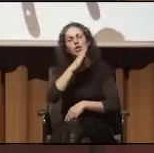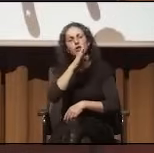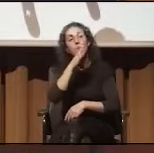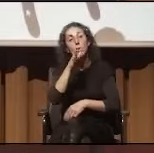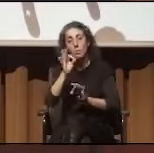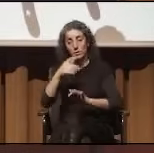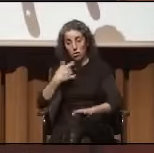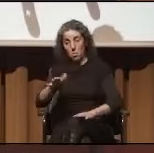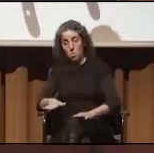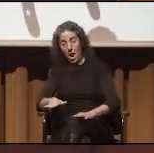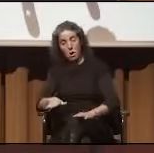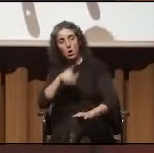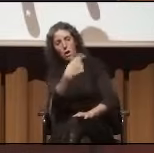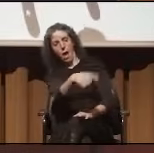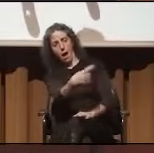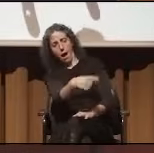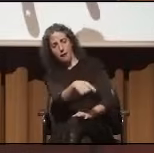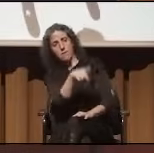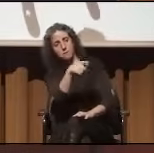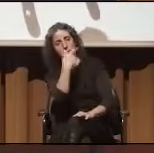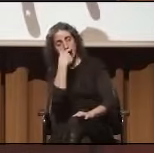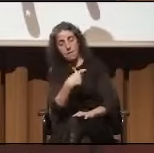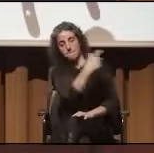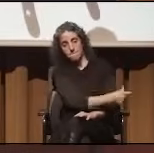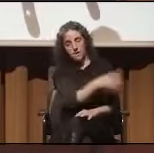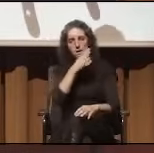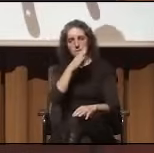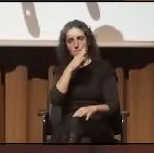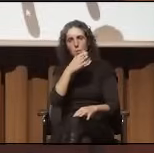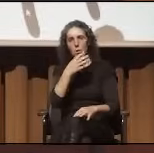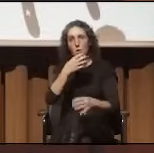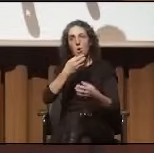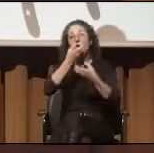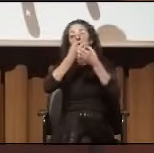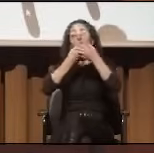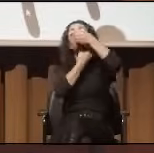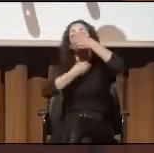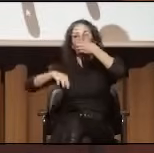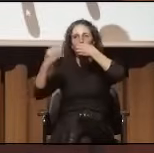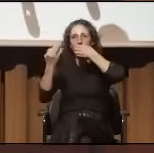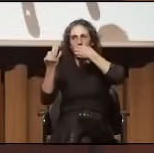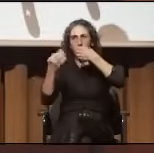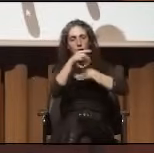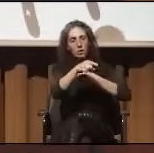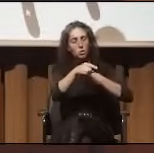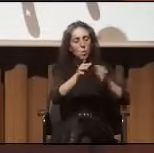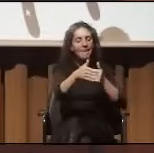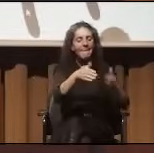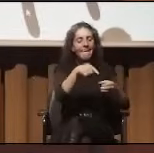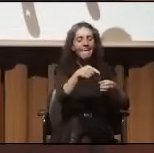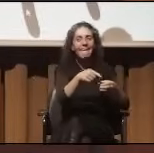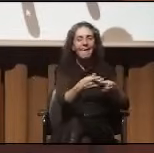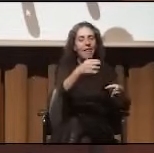Y me sacaron los dientes porque iban a intubarlo, y tenían la prótesis dental, entonces lo pusieron en una cajita